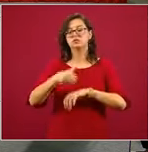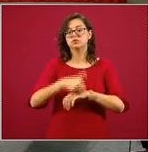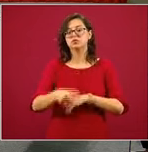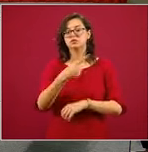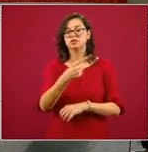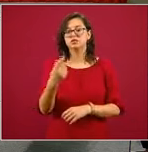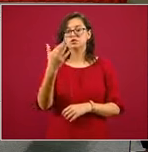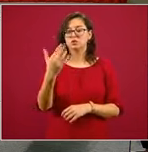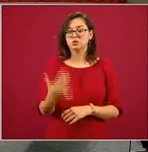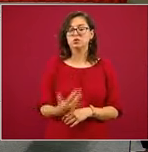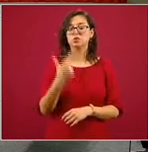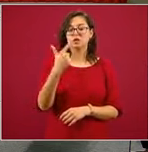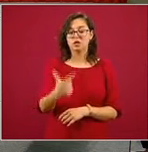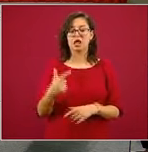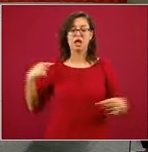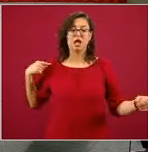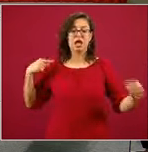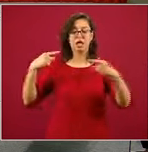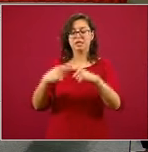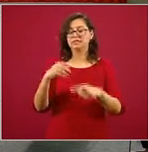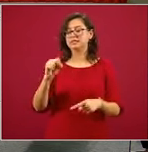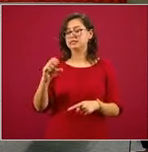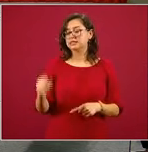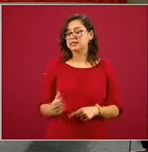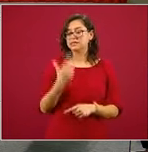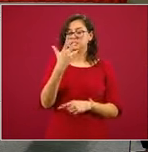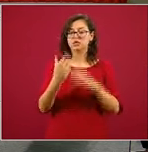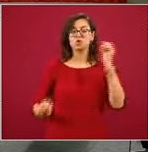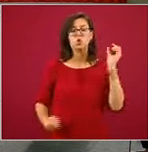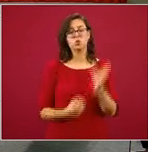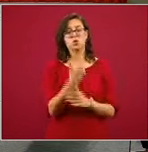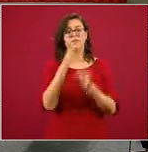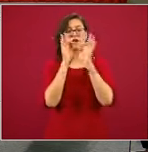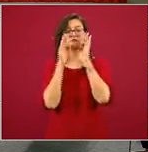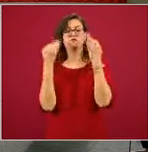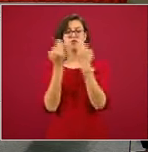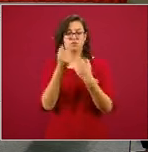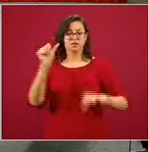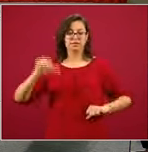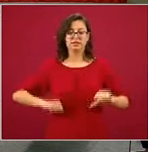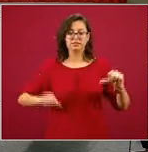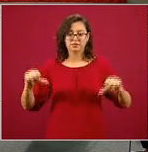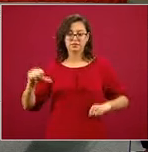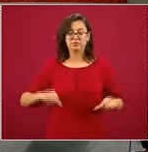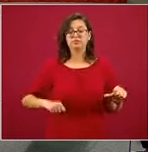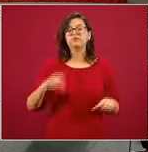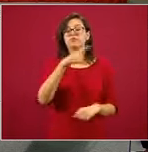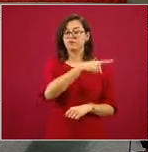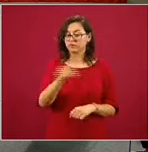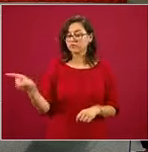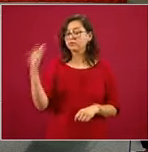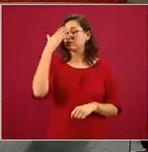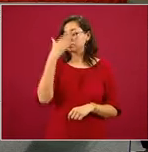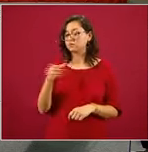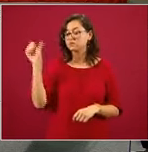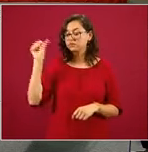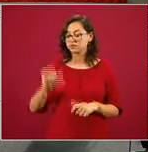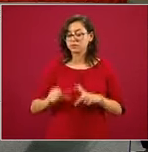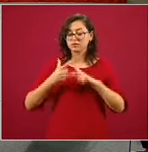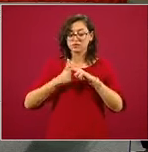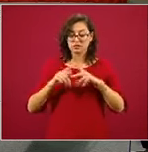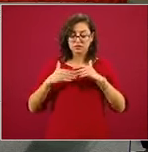157 del día 65 de esta nueva normalidad. Como saben, a partir del día de hoy entró en